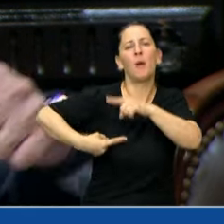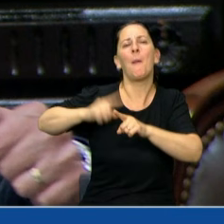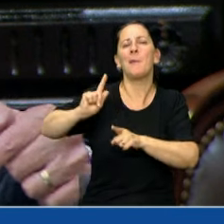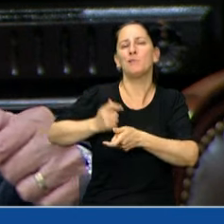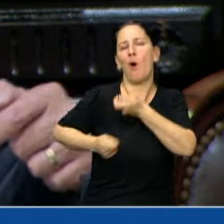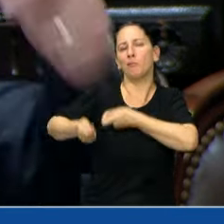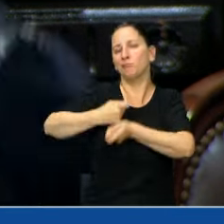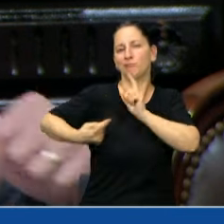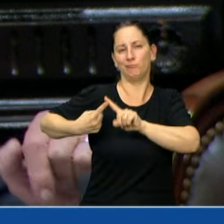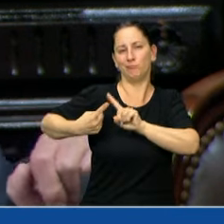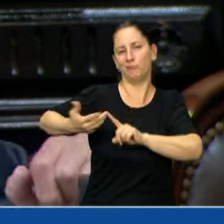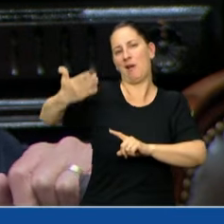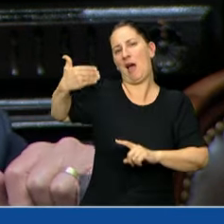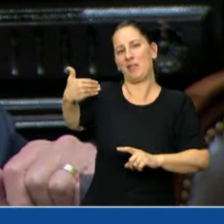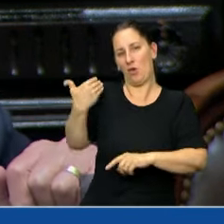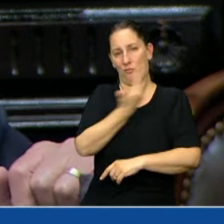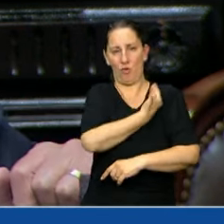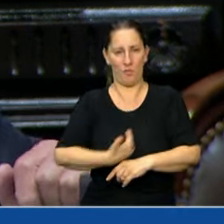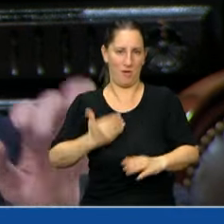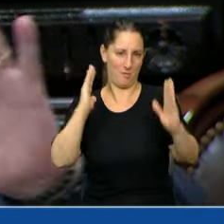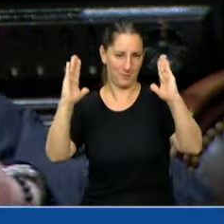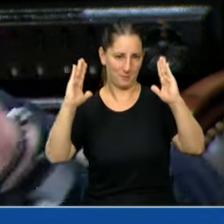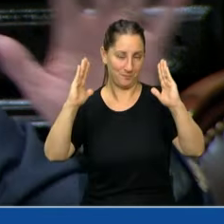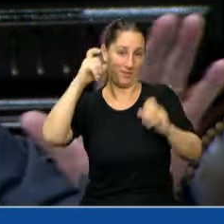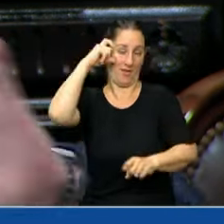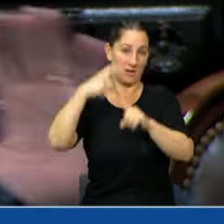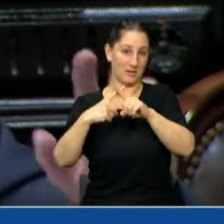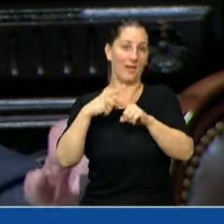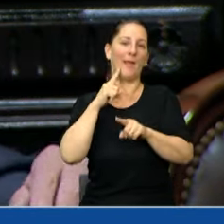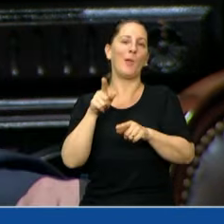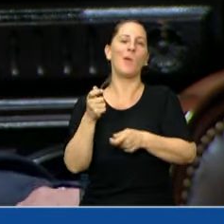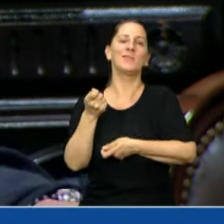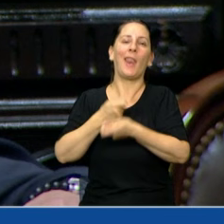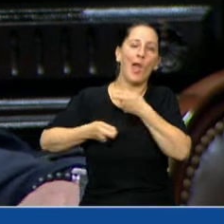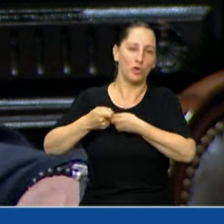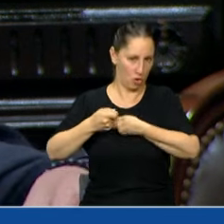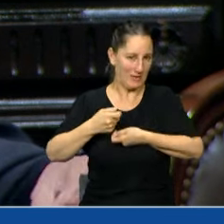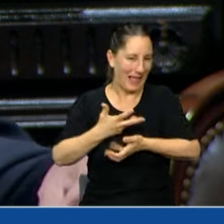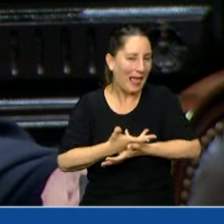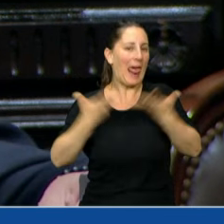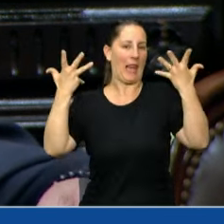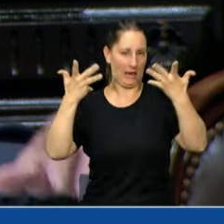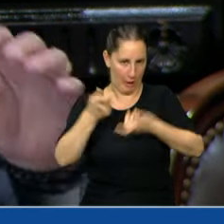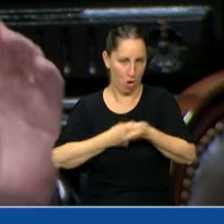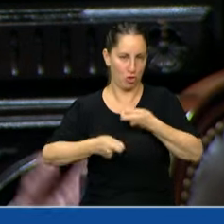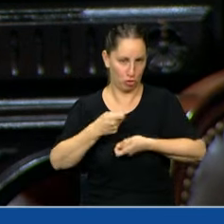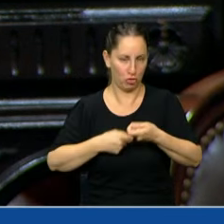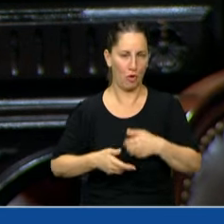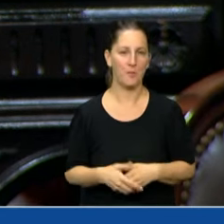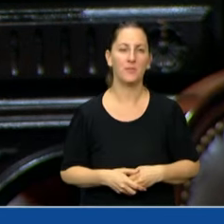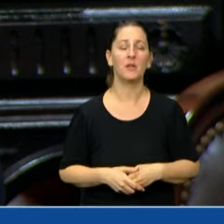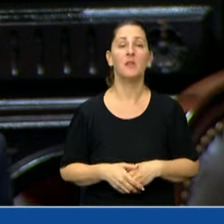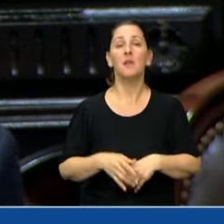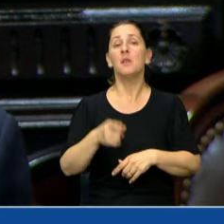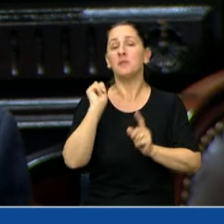viejo que dejó la gestión anterior que es casi un shopping no un kiosco se aludió que no